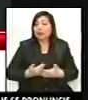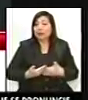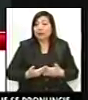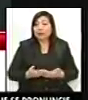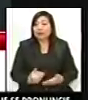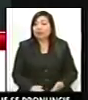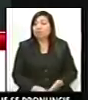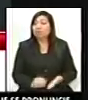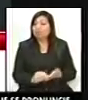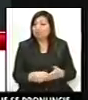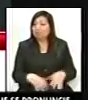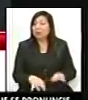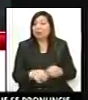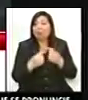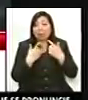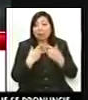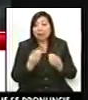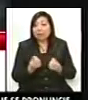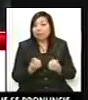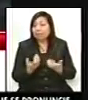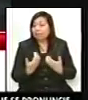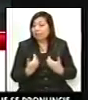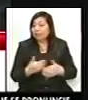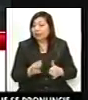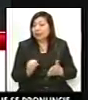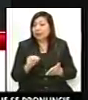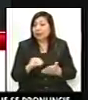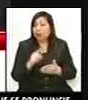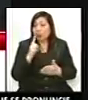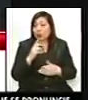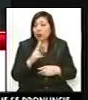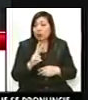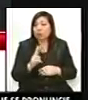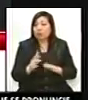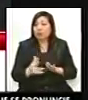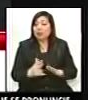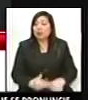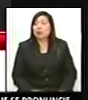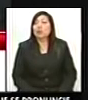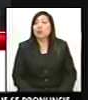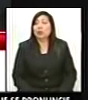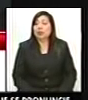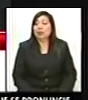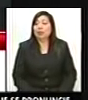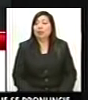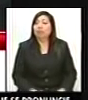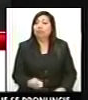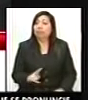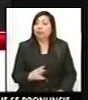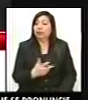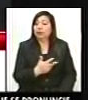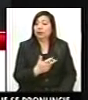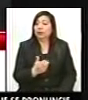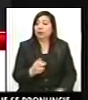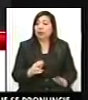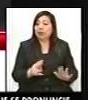le genera importantes pérdidas económicas que a junio del 2018 ascendía a